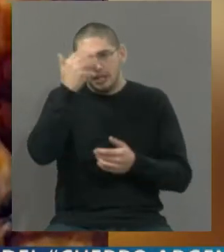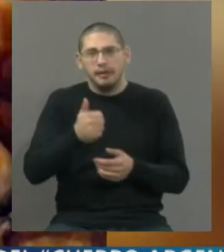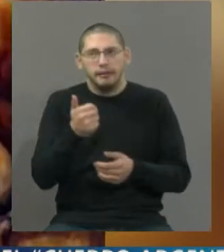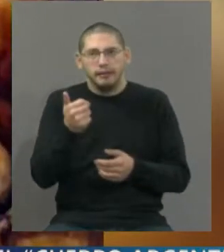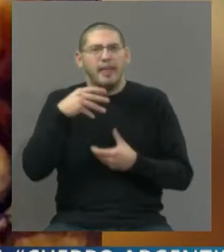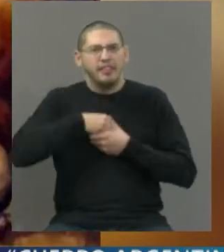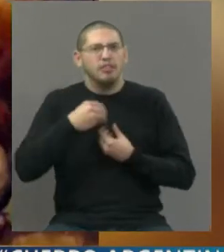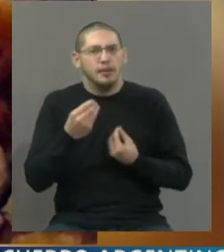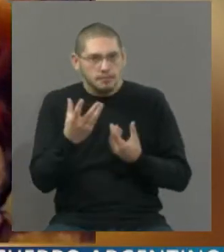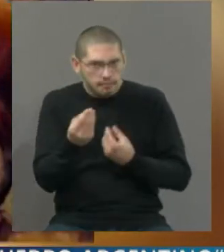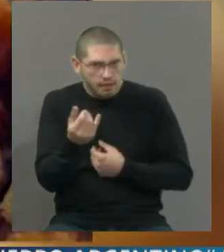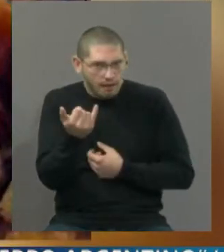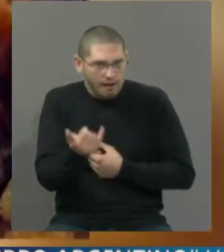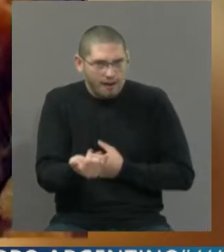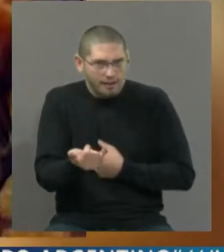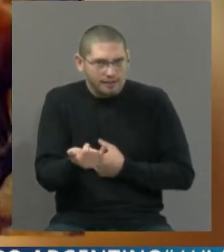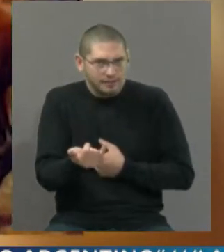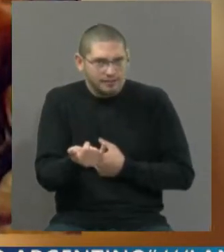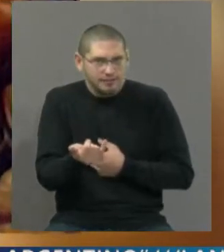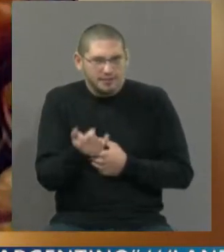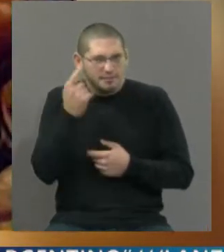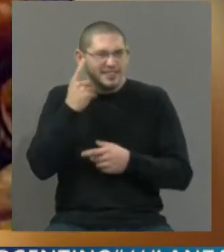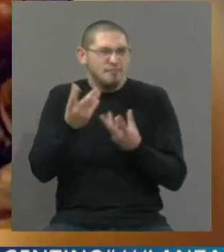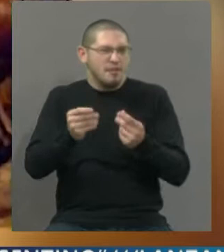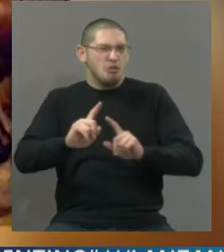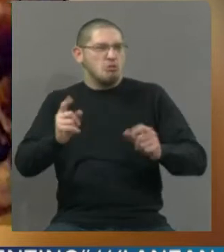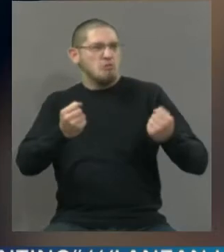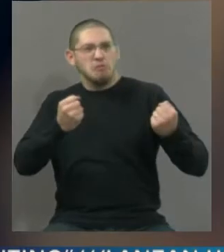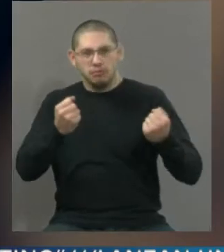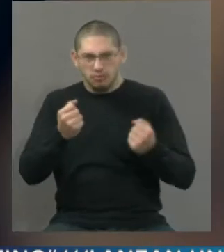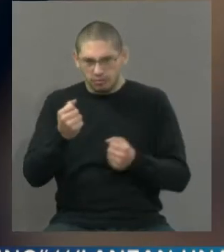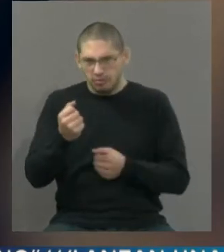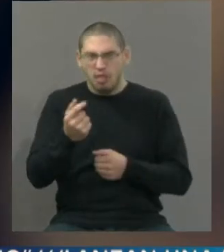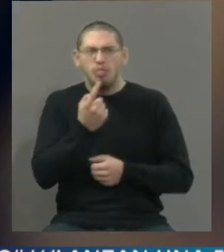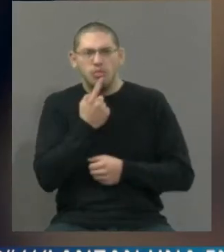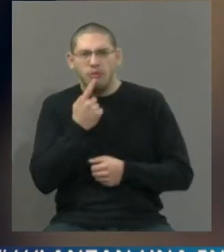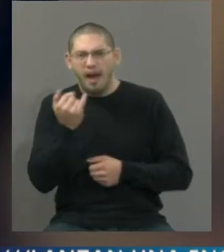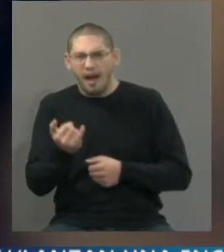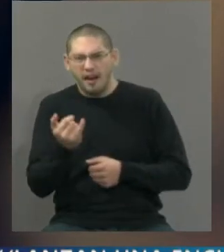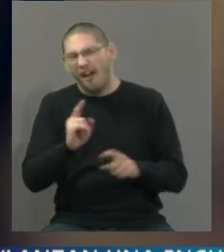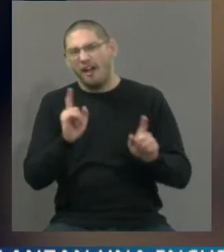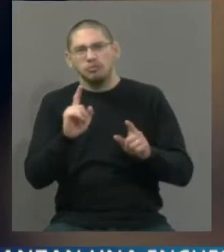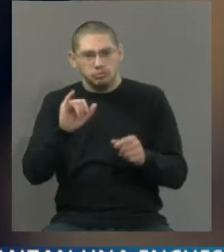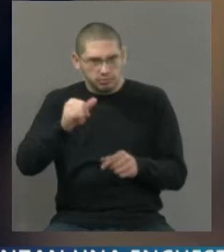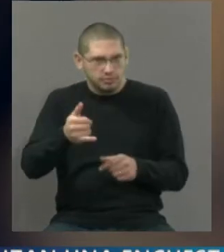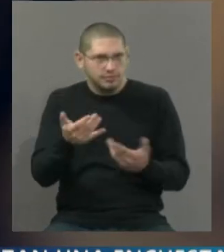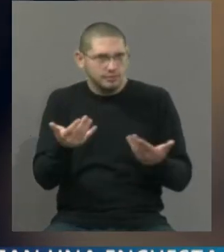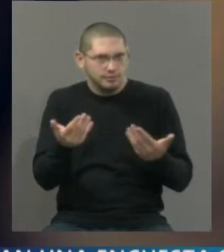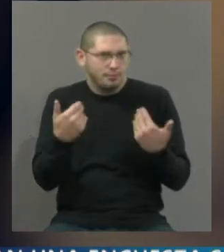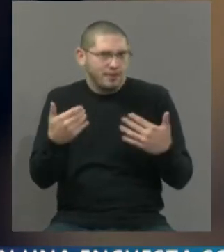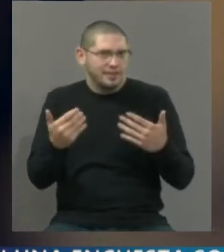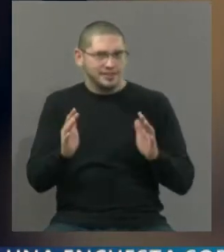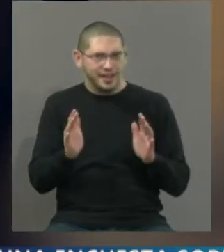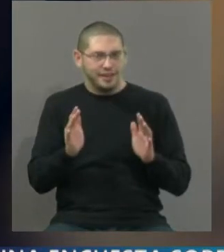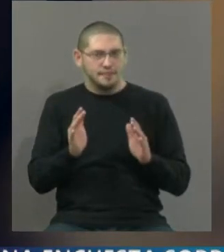miedos, que tenía, qué sé yo, un montón de dudas. Creo que definitivamente o por lo menos los hace un